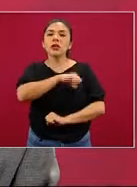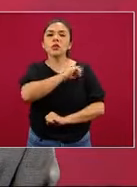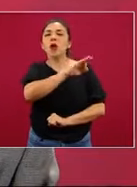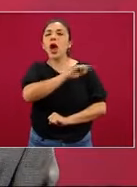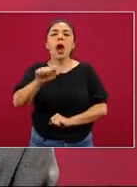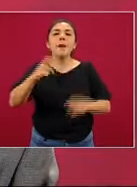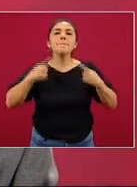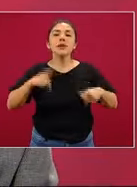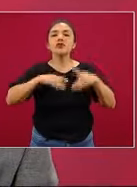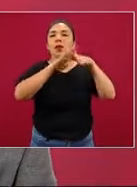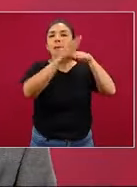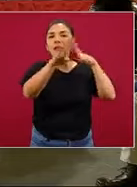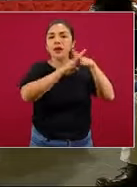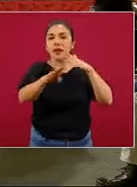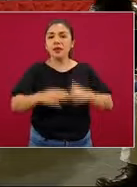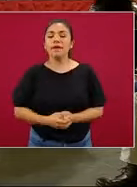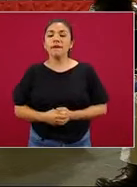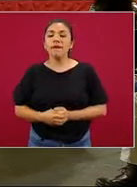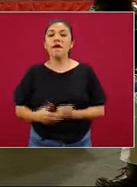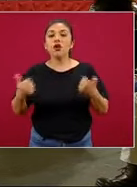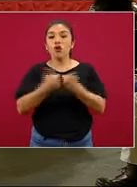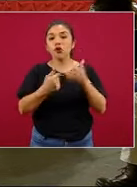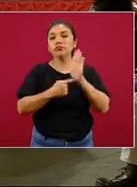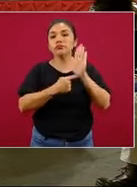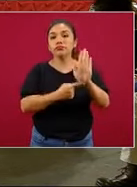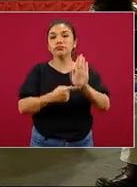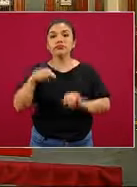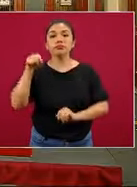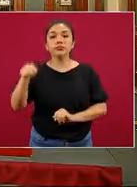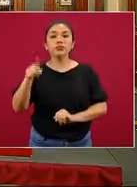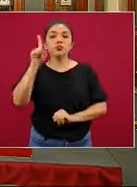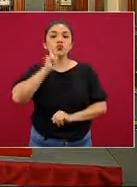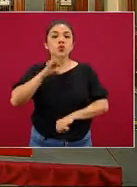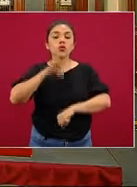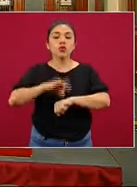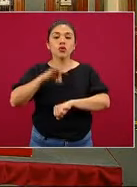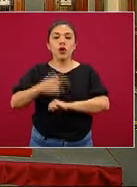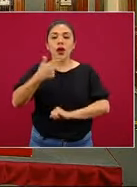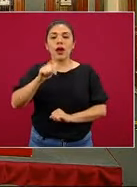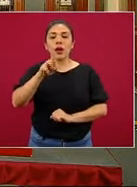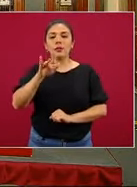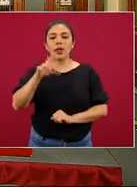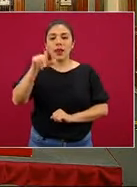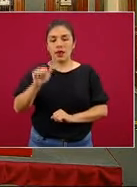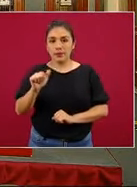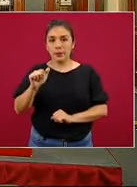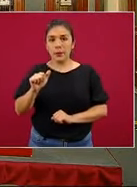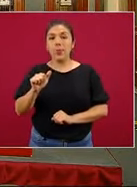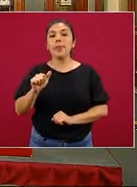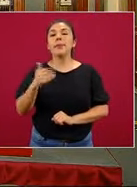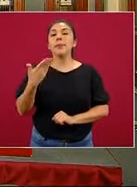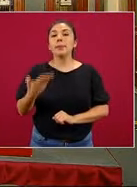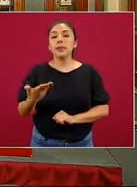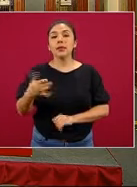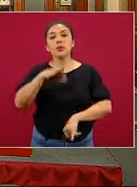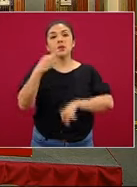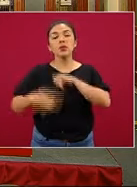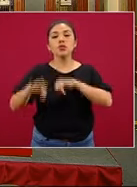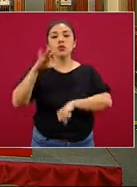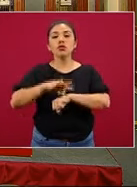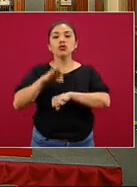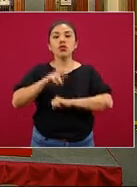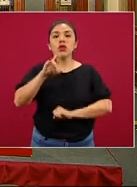personas migrantes y lo presentará la doctora Gabriela Nucamendi y finalmente el doctor